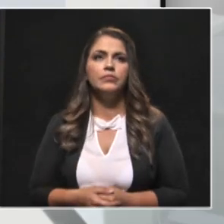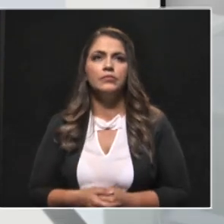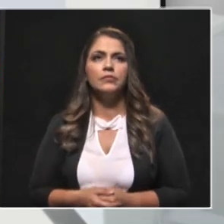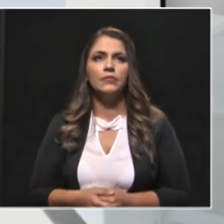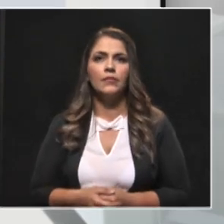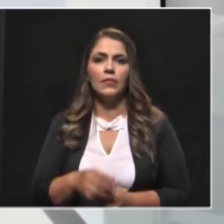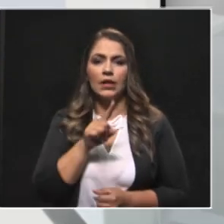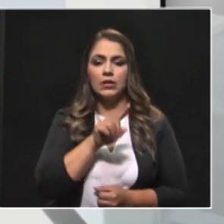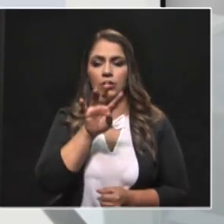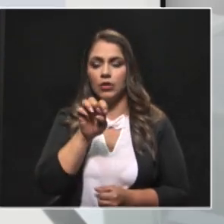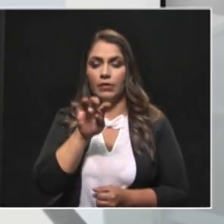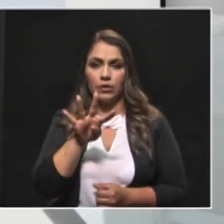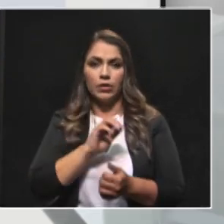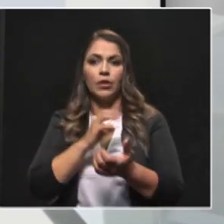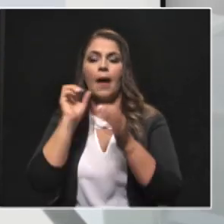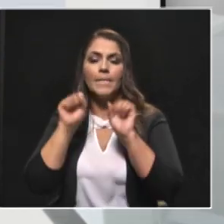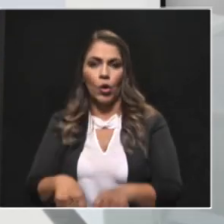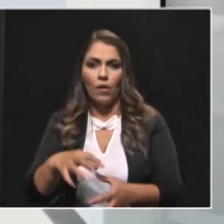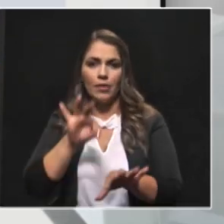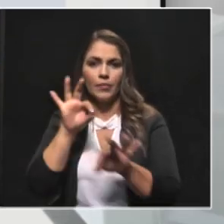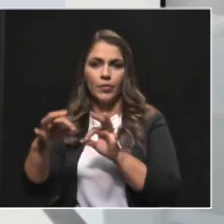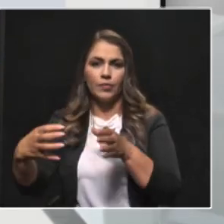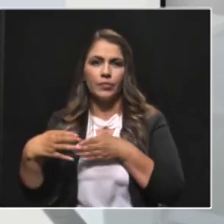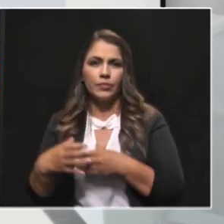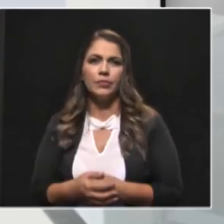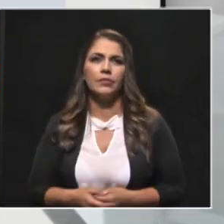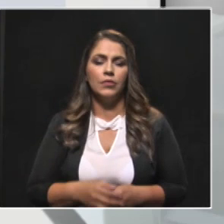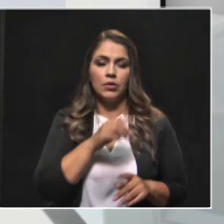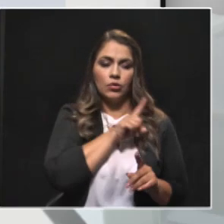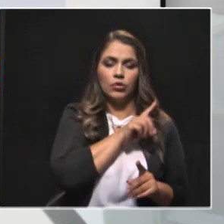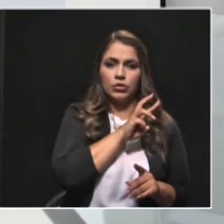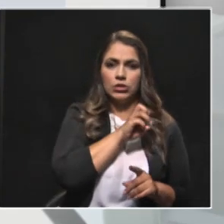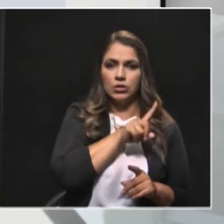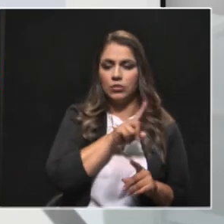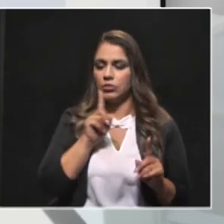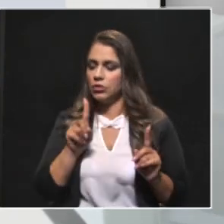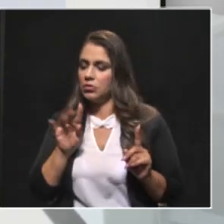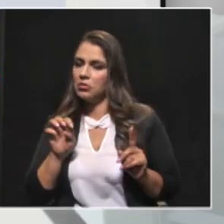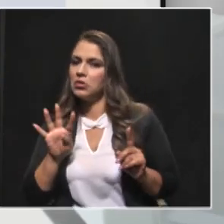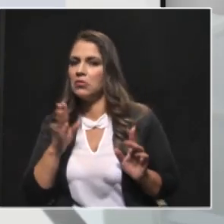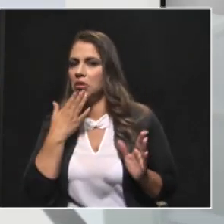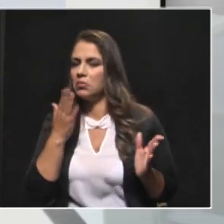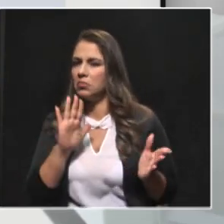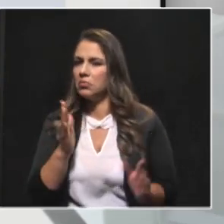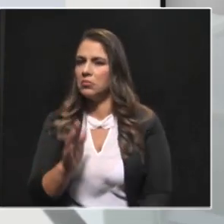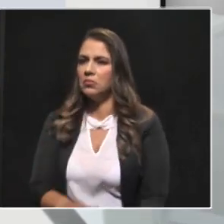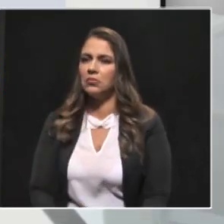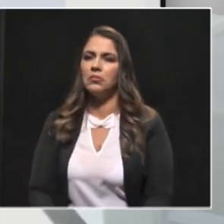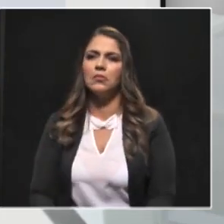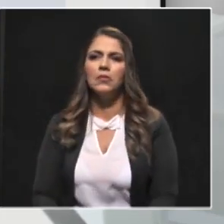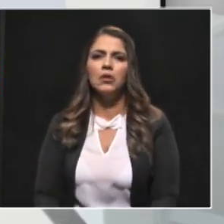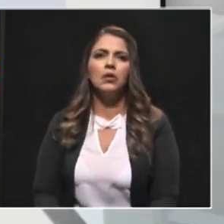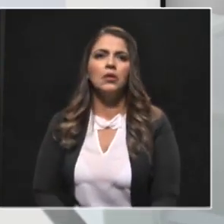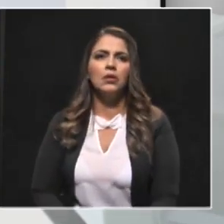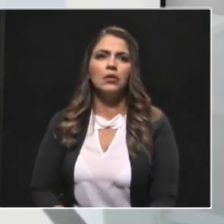solo 194 fueron aprobados. Parecido al 2011, que fueron 181, aquí 194, cuatro años después, aunque